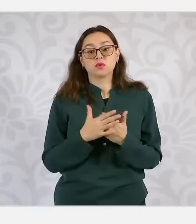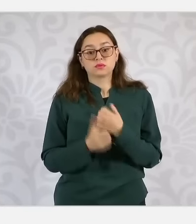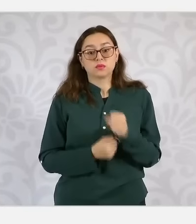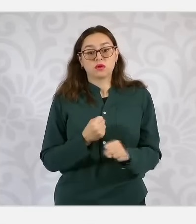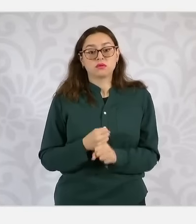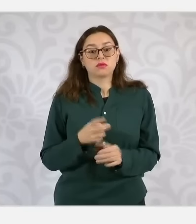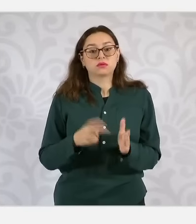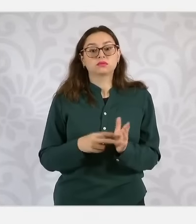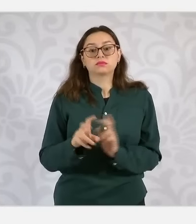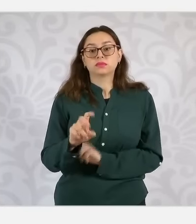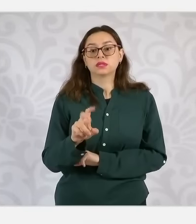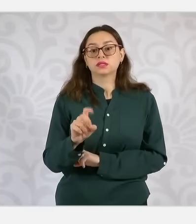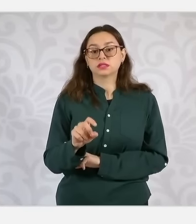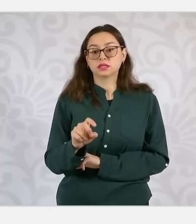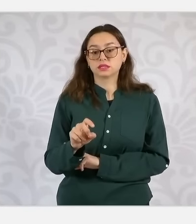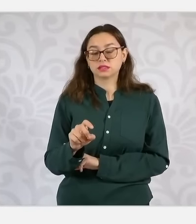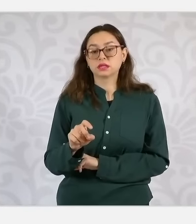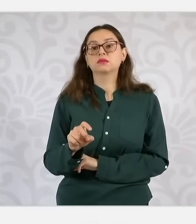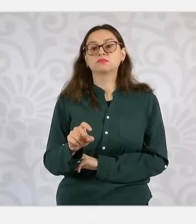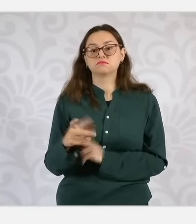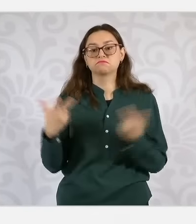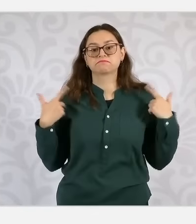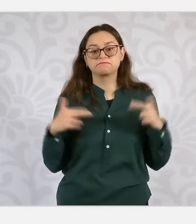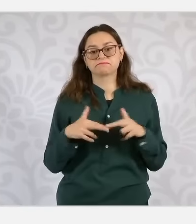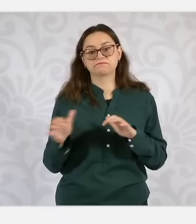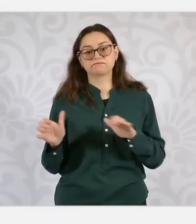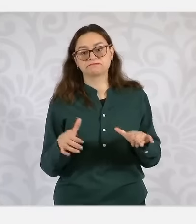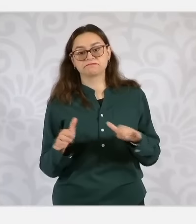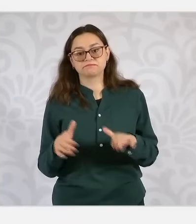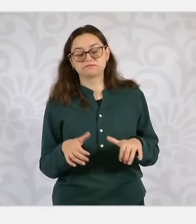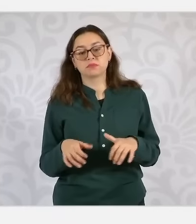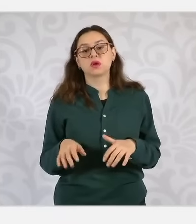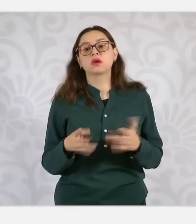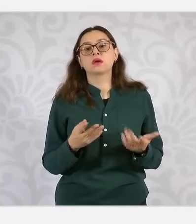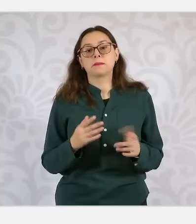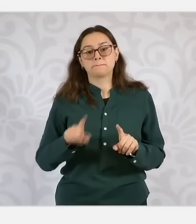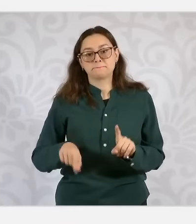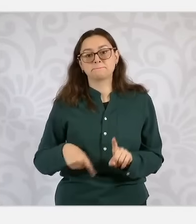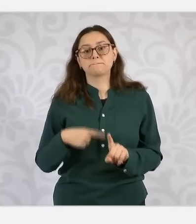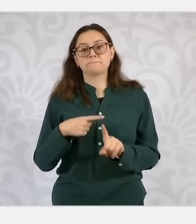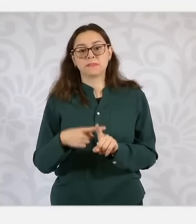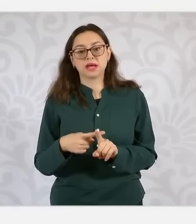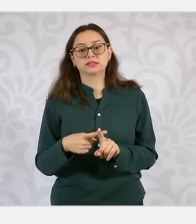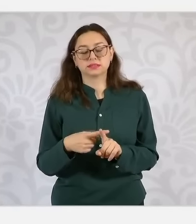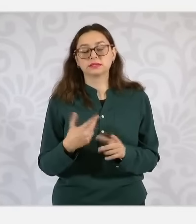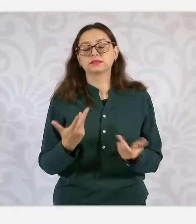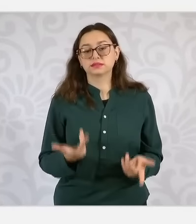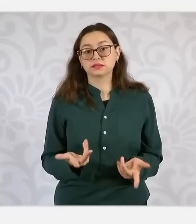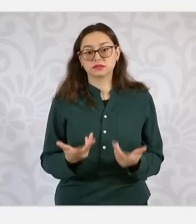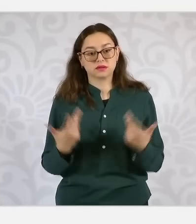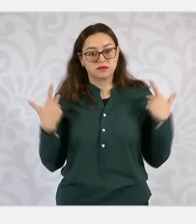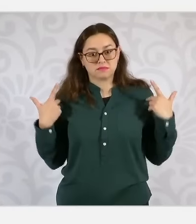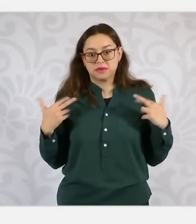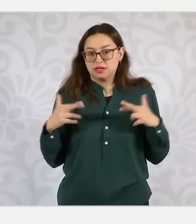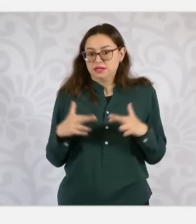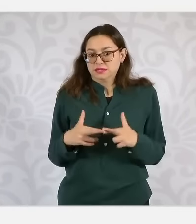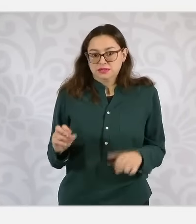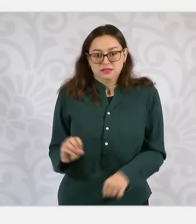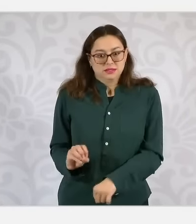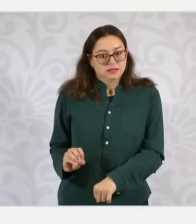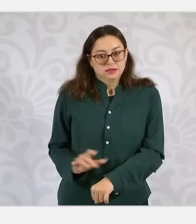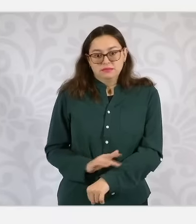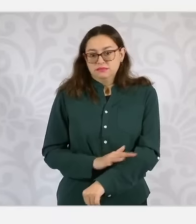incrementarán los cuerpos académicos de 939 a 1,500. Hay mucho entusiasmo de los docentes del Tecnológico